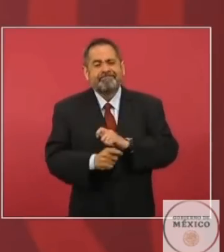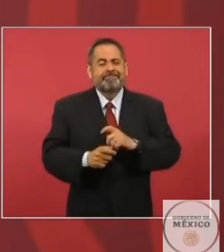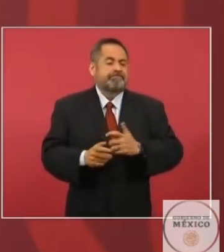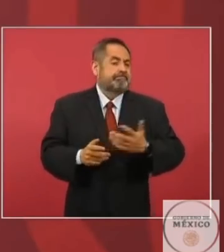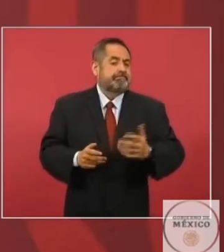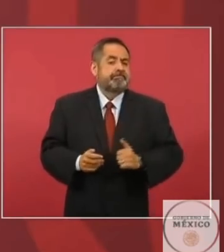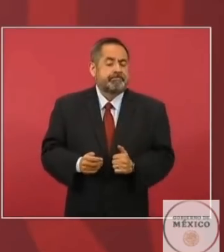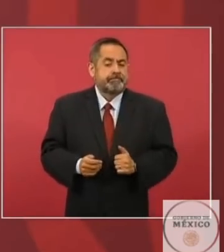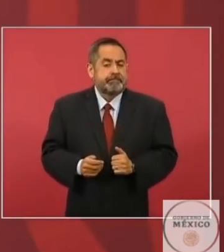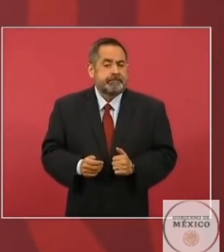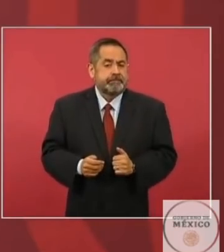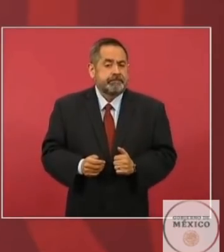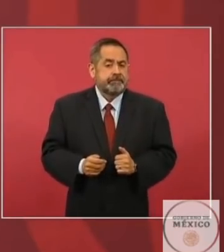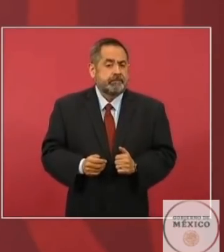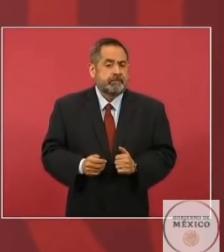porque